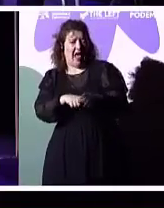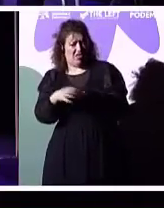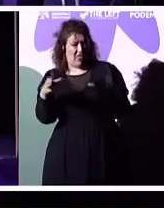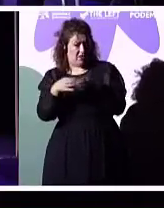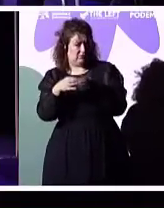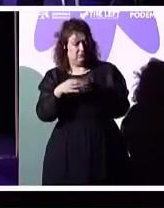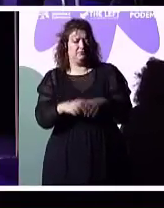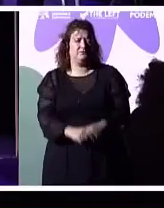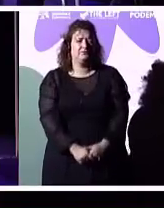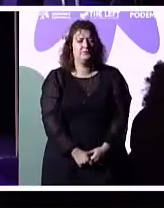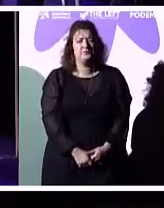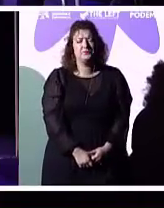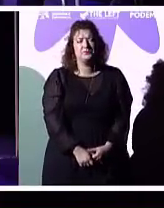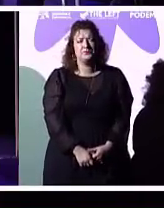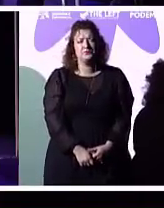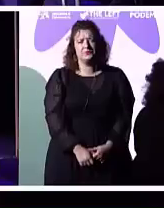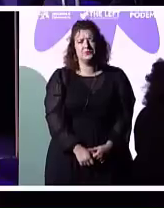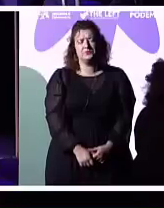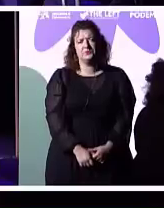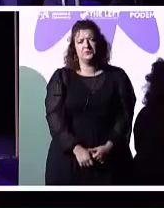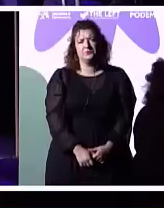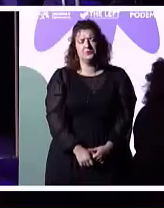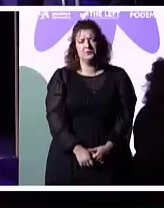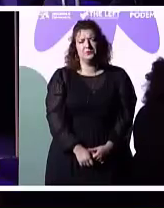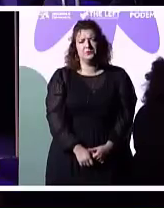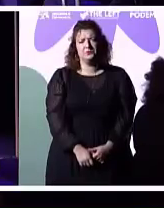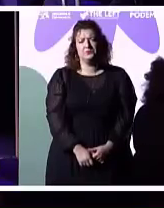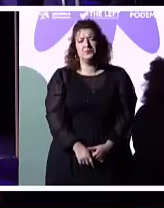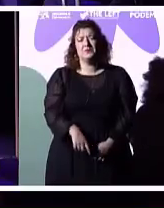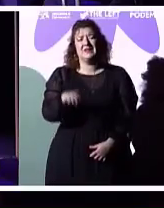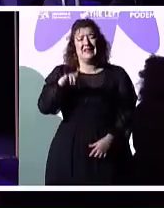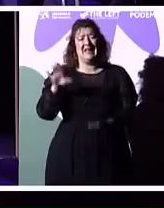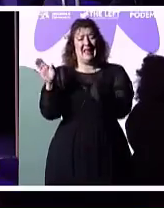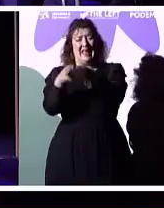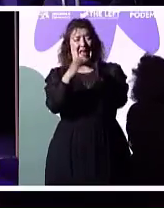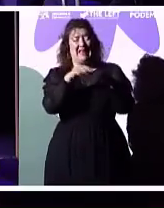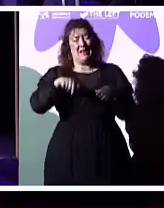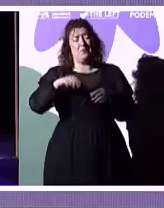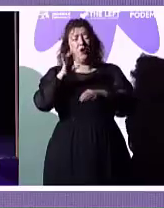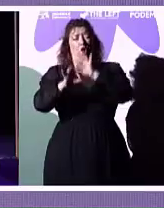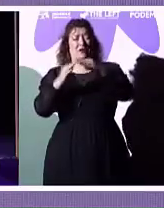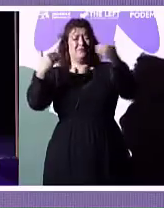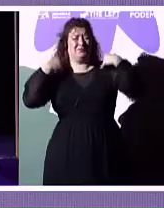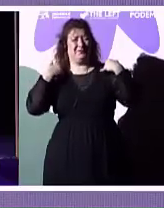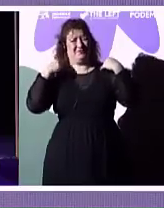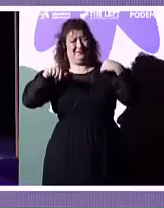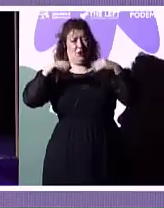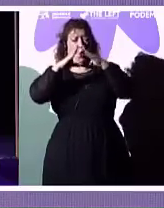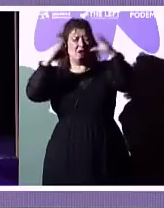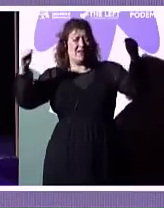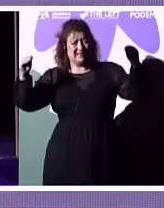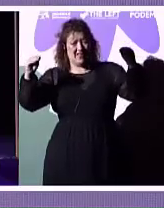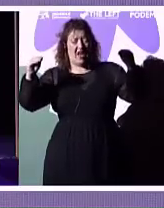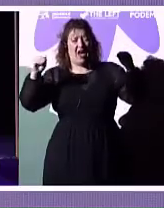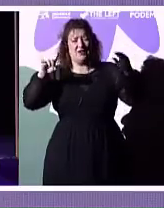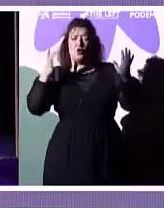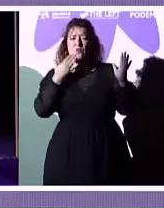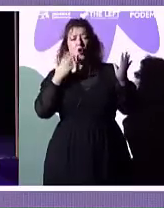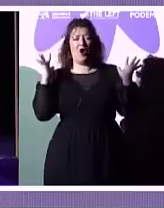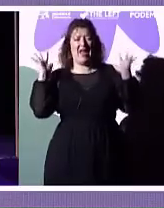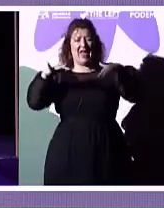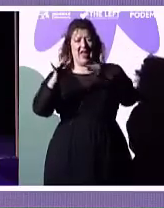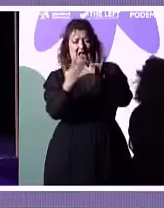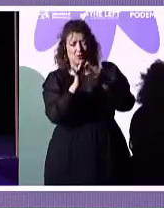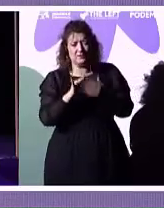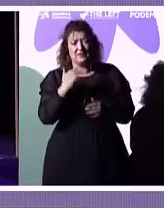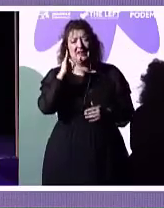Gracias también a todos los equipos que han organizado esta universidad que han organizado este encuentro gracias